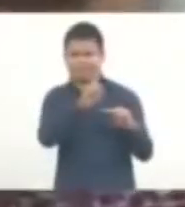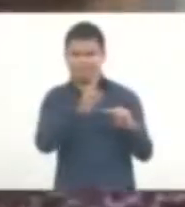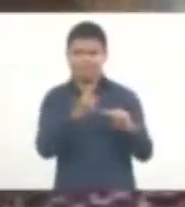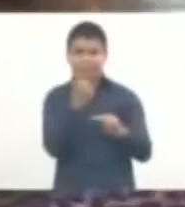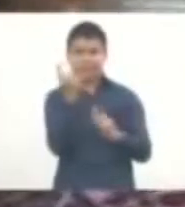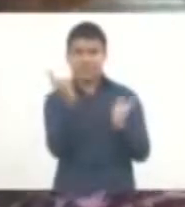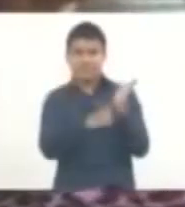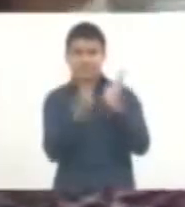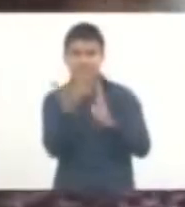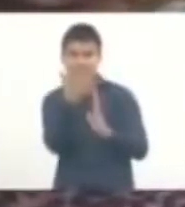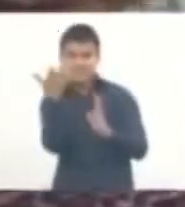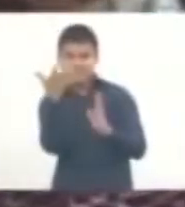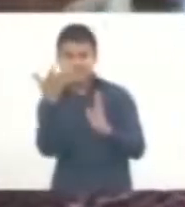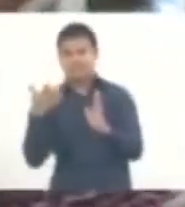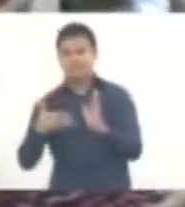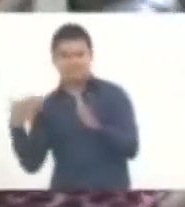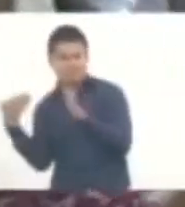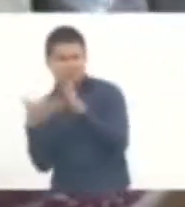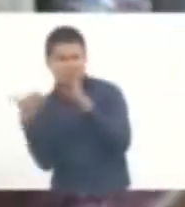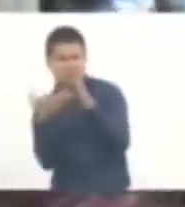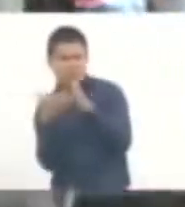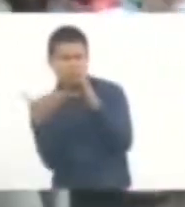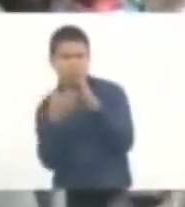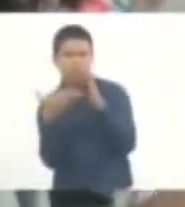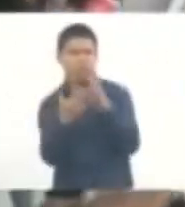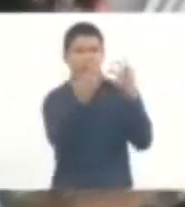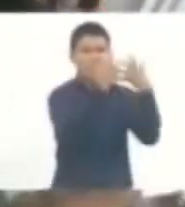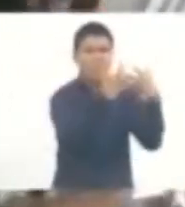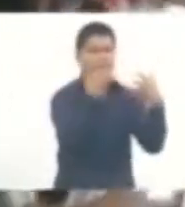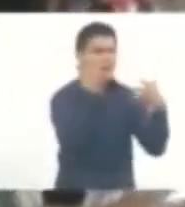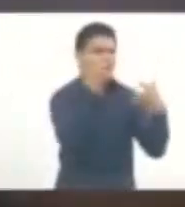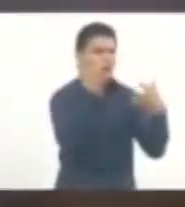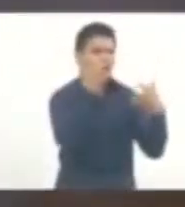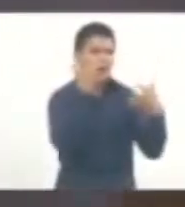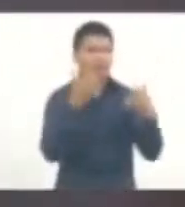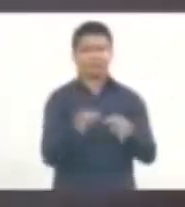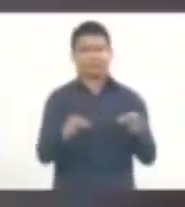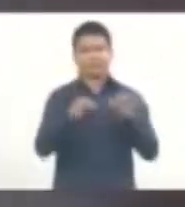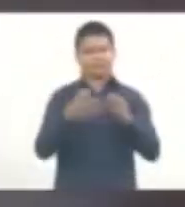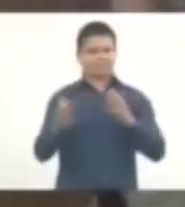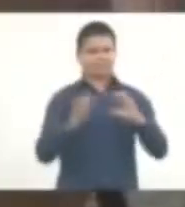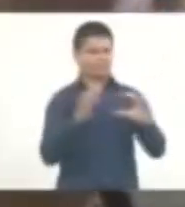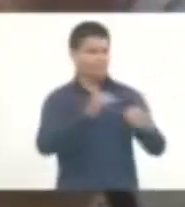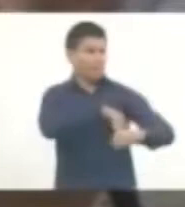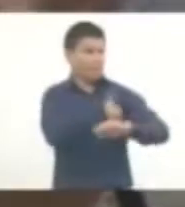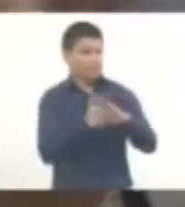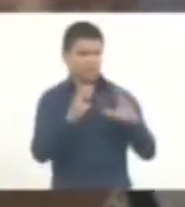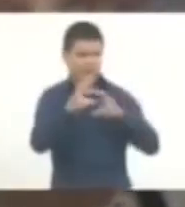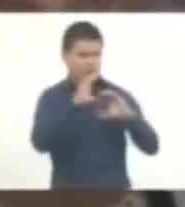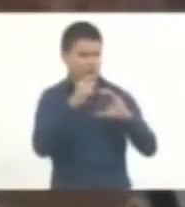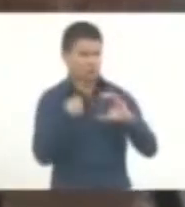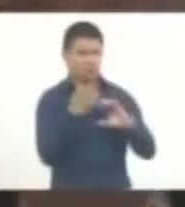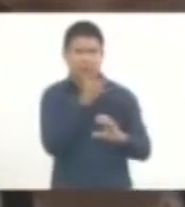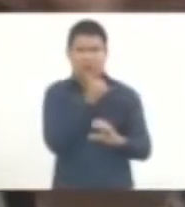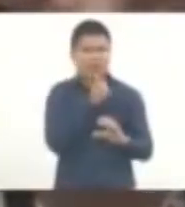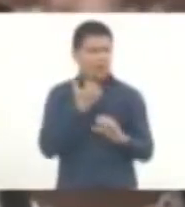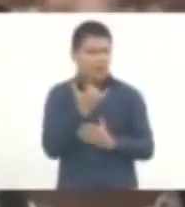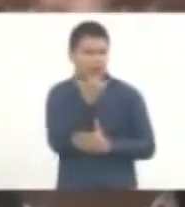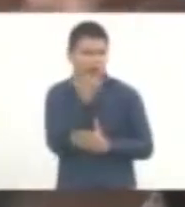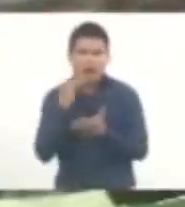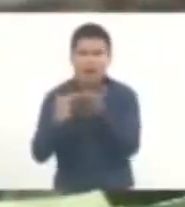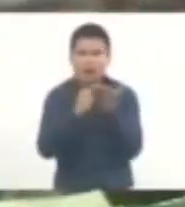1,500 que en total tratarán de desmontar el impuesto que, de acuerdo al Ministerio de Comunicaciones, no tiene asidero legal. No se aprovechen de todos